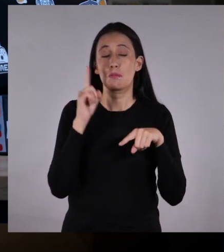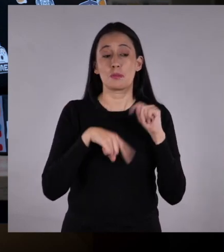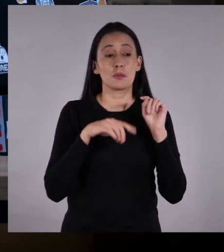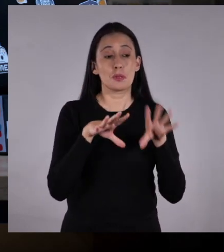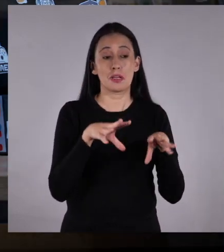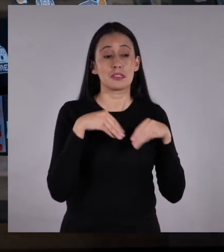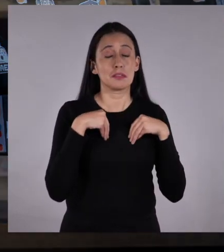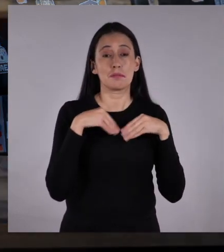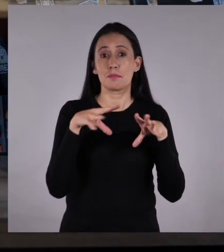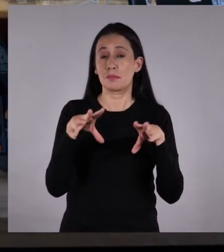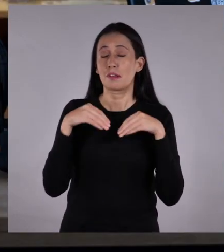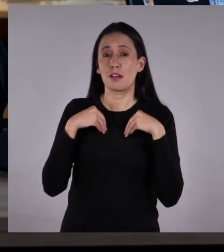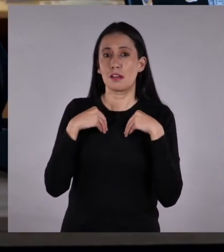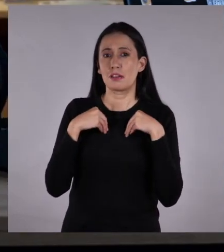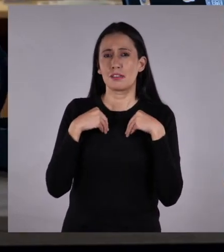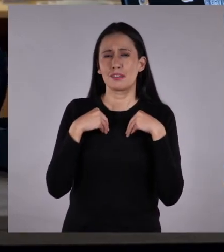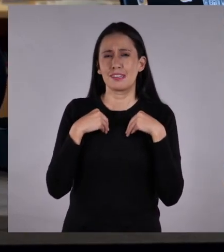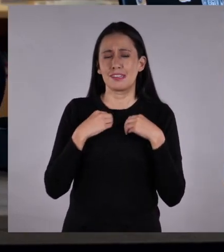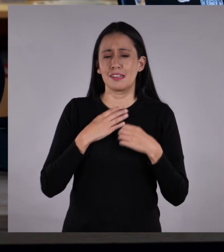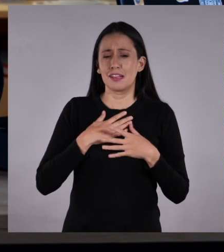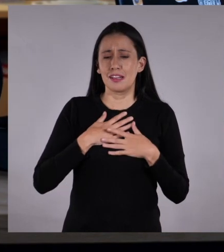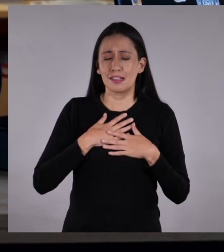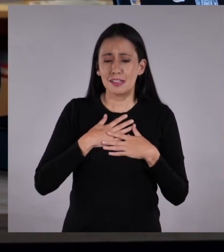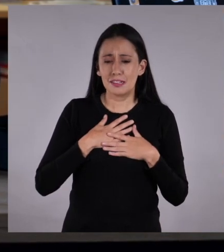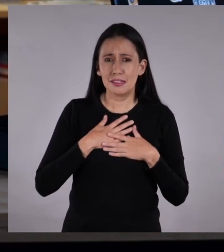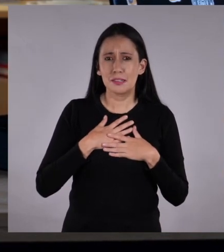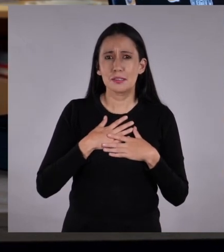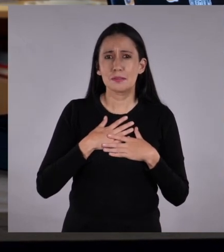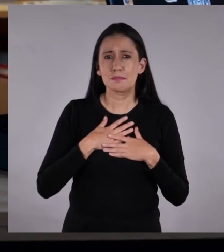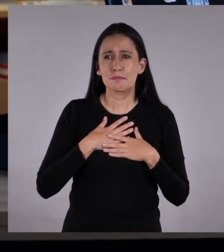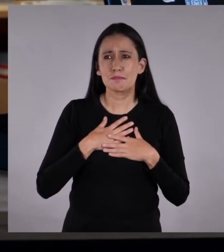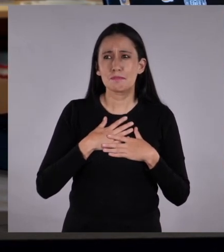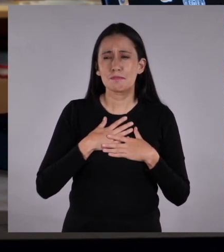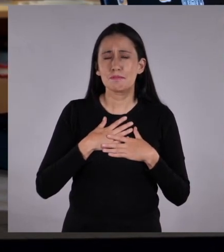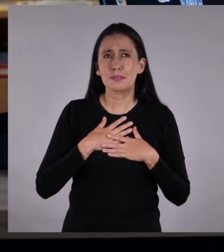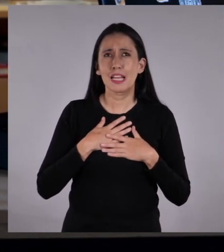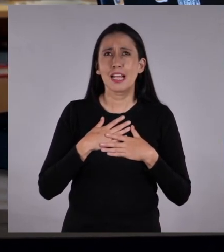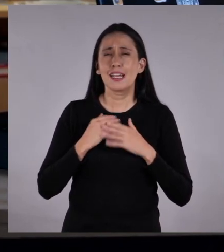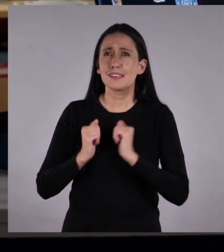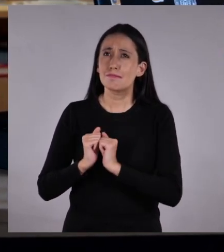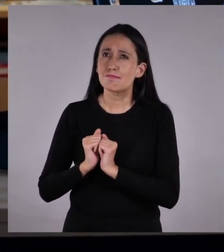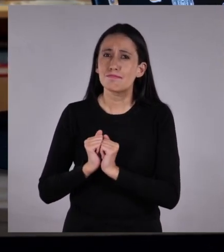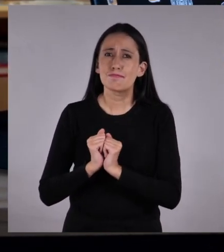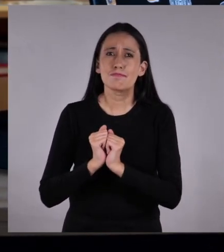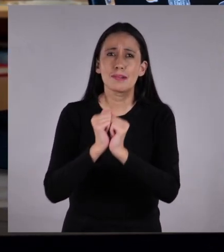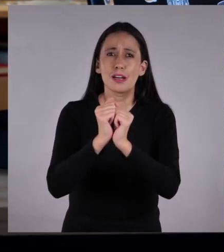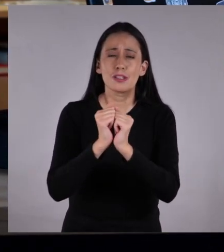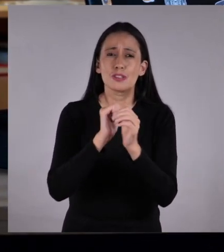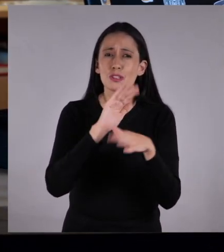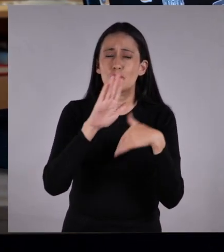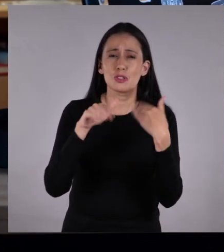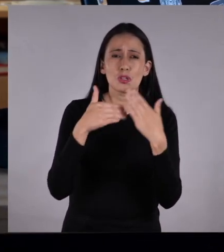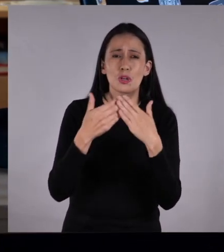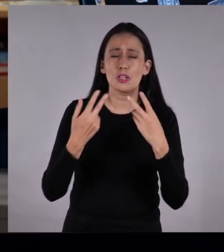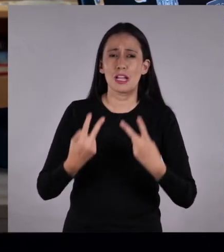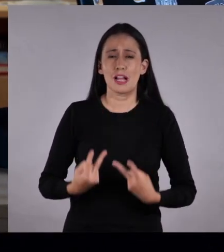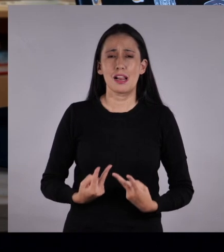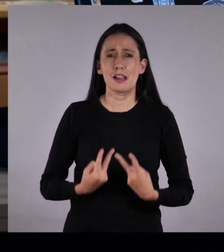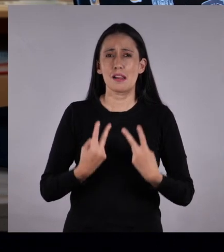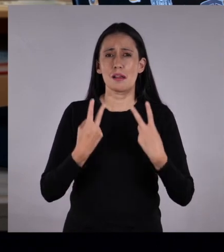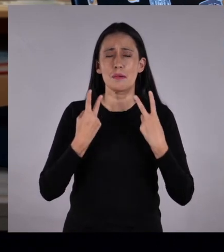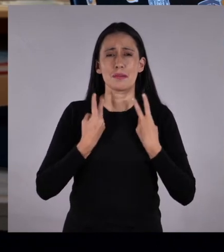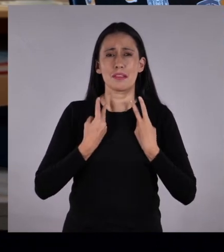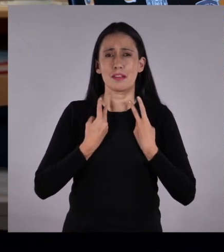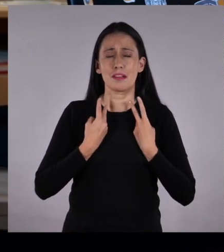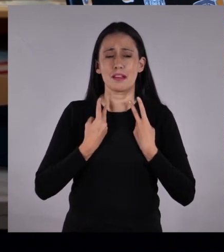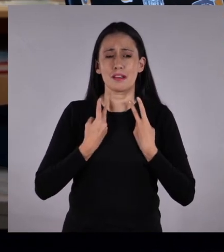prácticamente me había acompañado durante toda mi vida y la verdad, tuve una vida con mucha